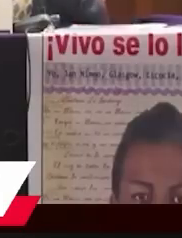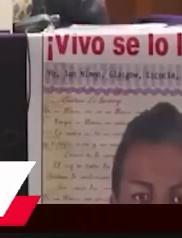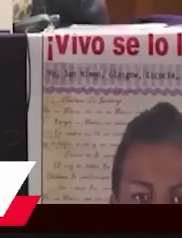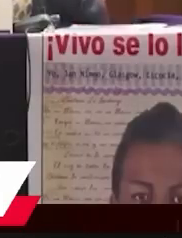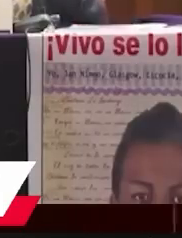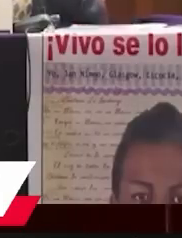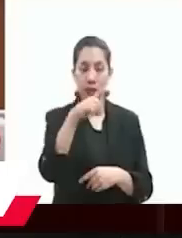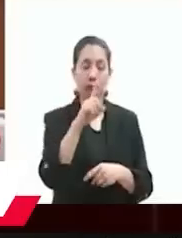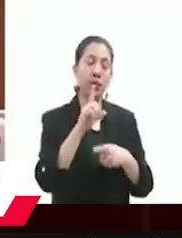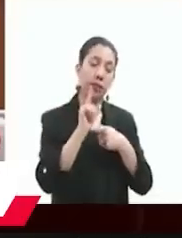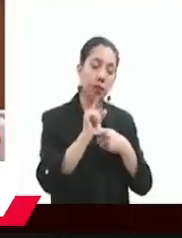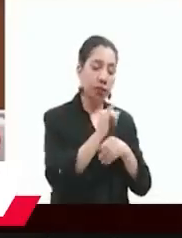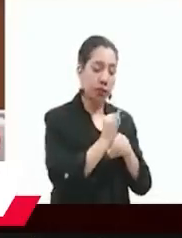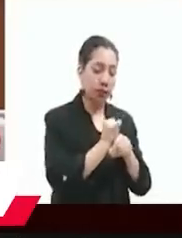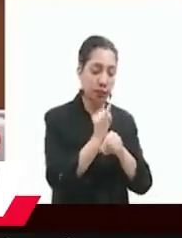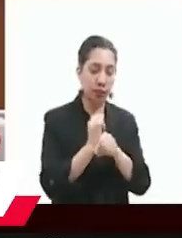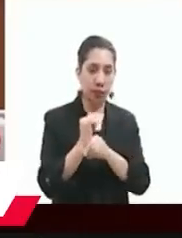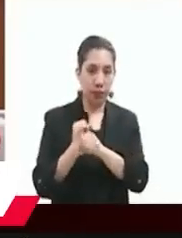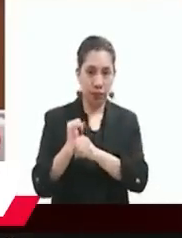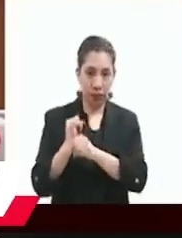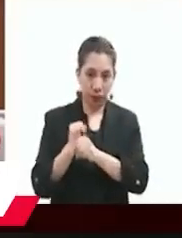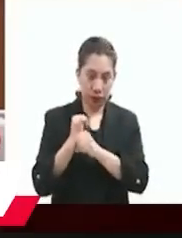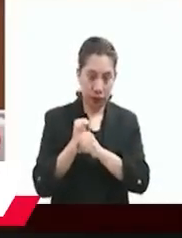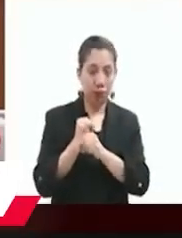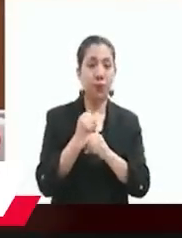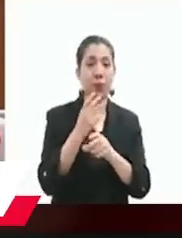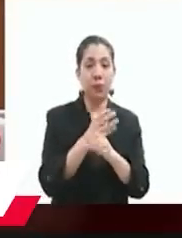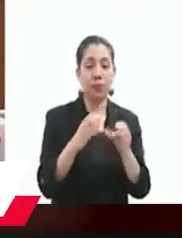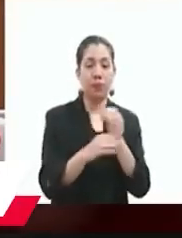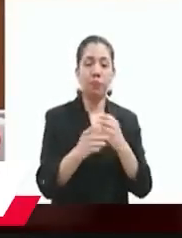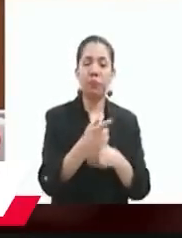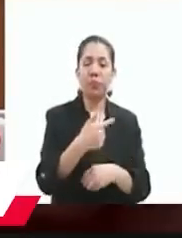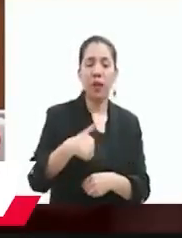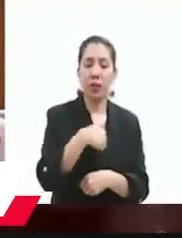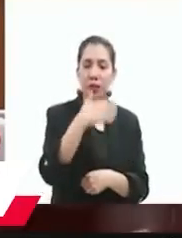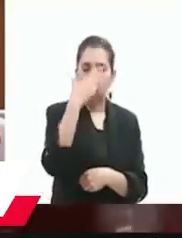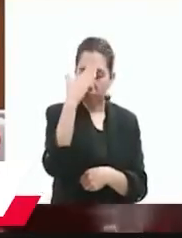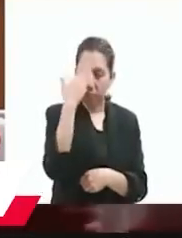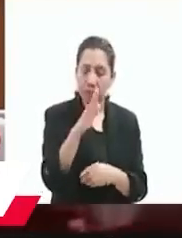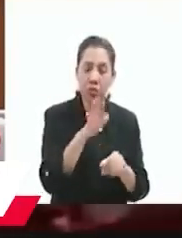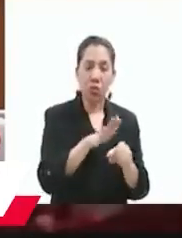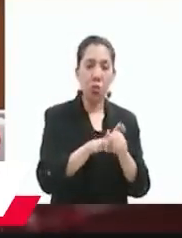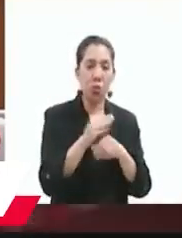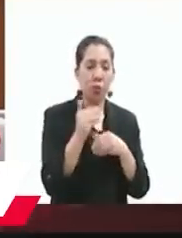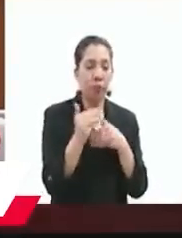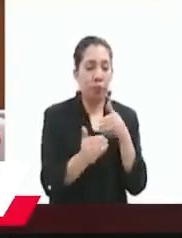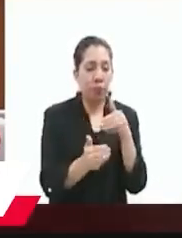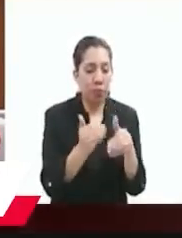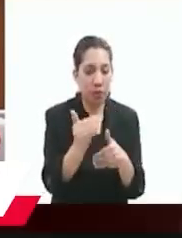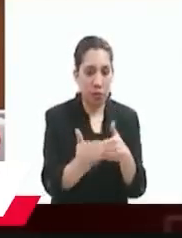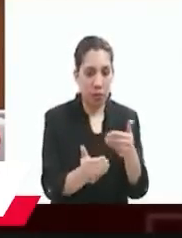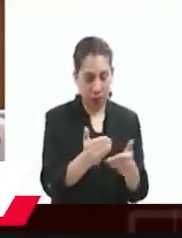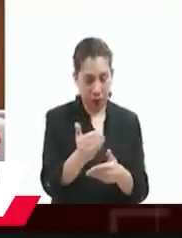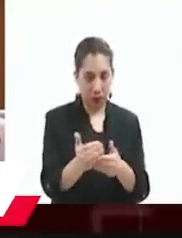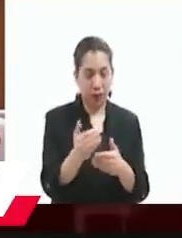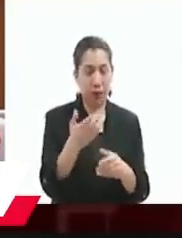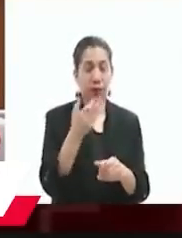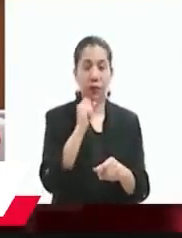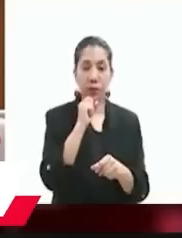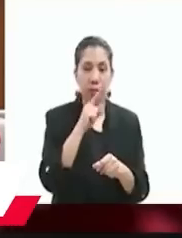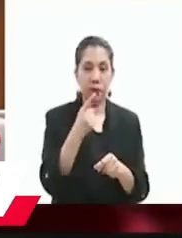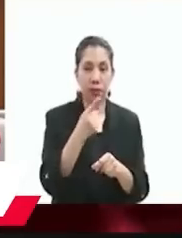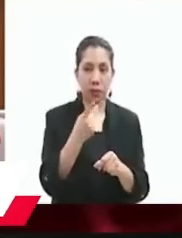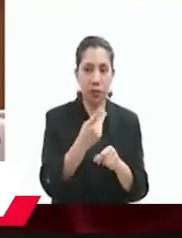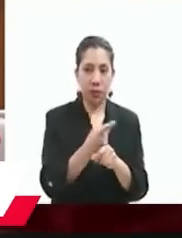señaló que se debe de tener más información para ya finalmente